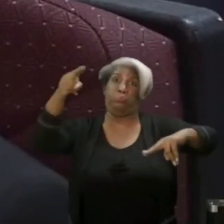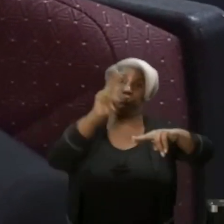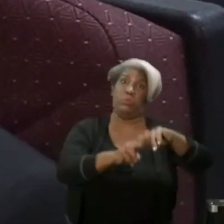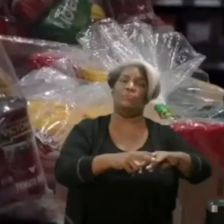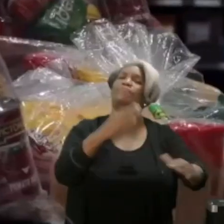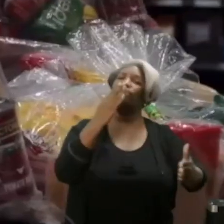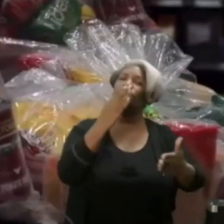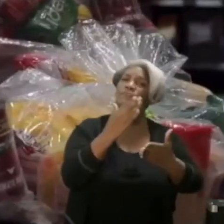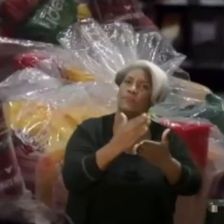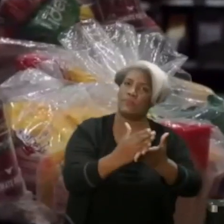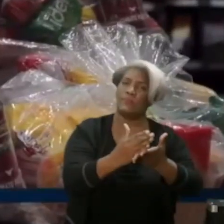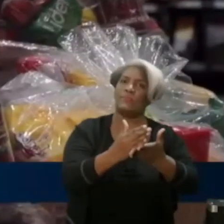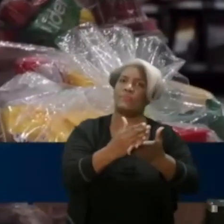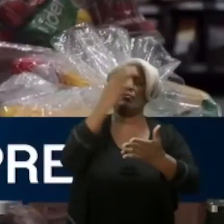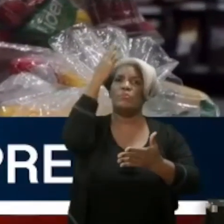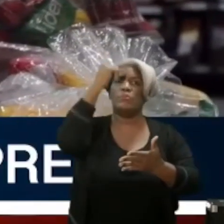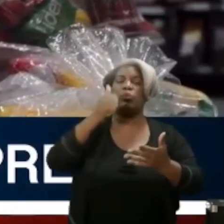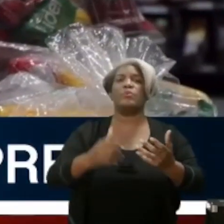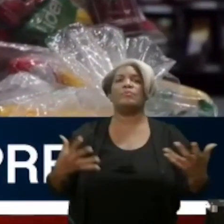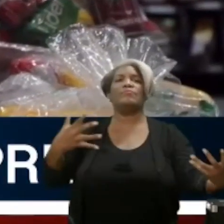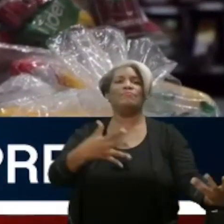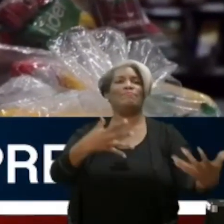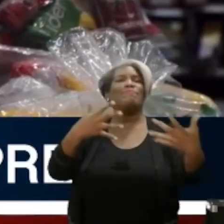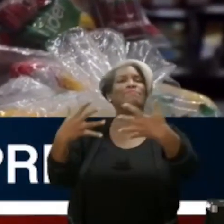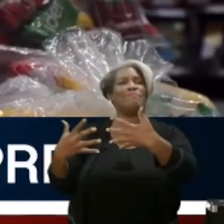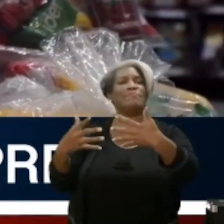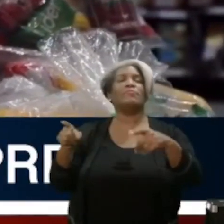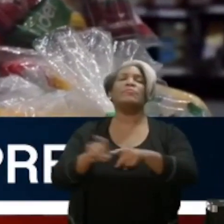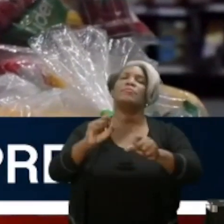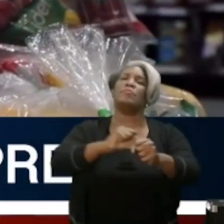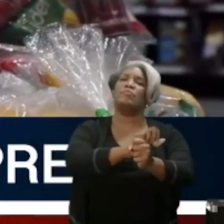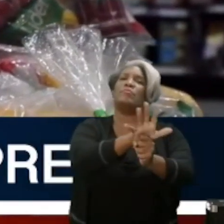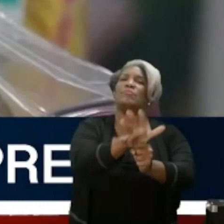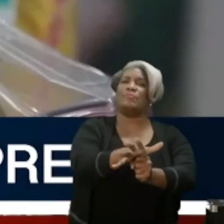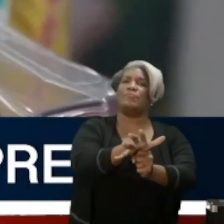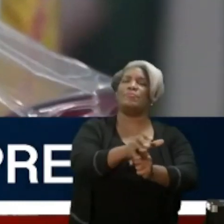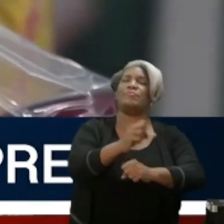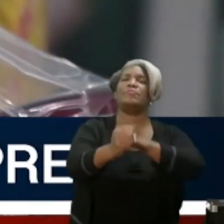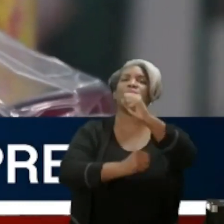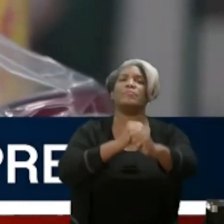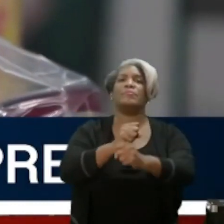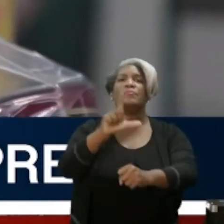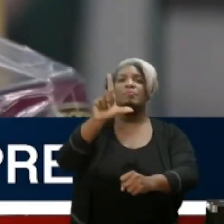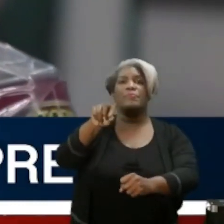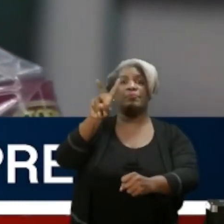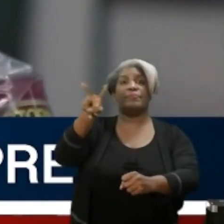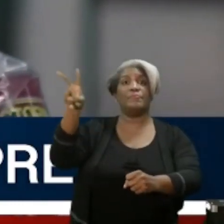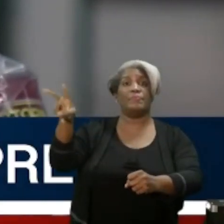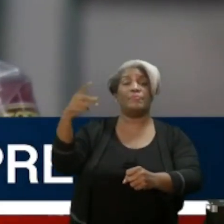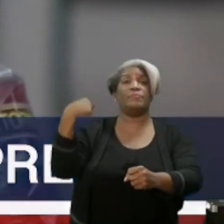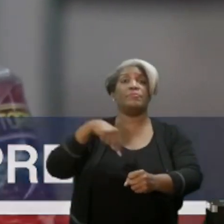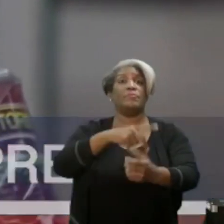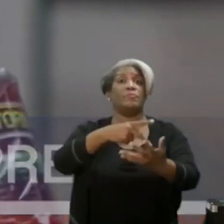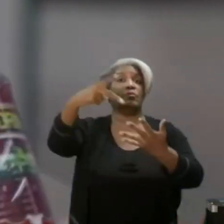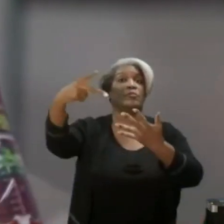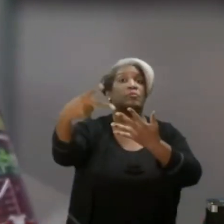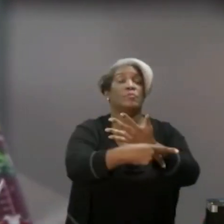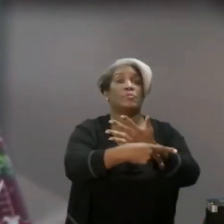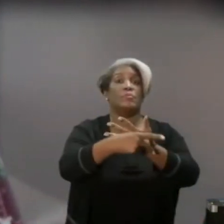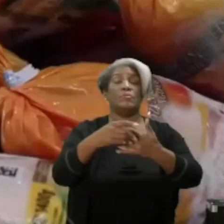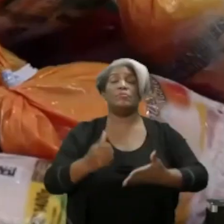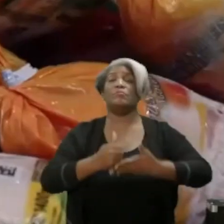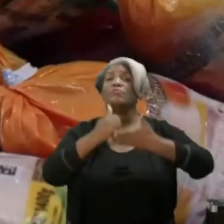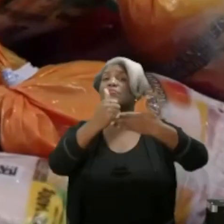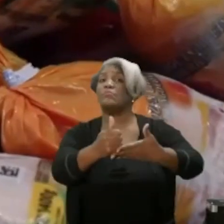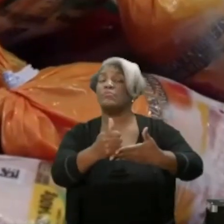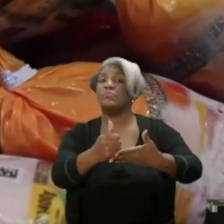crisis mundiales, de las guerras y de la pandemia. En el año 2022 lanzamos el programa Aliméntate con